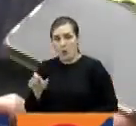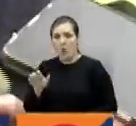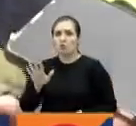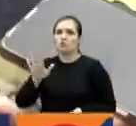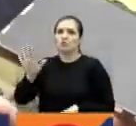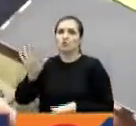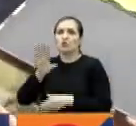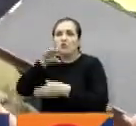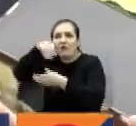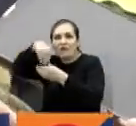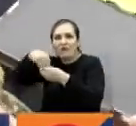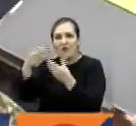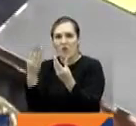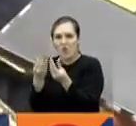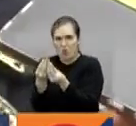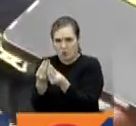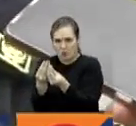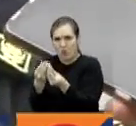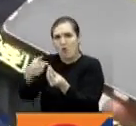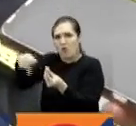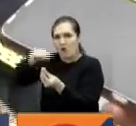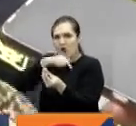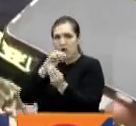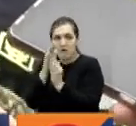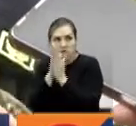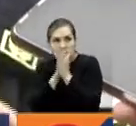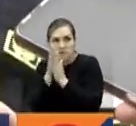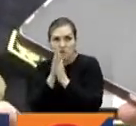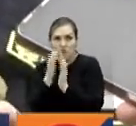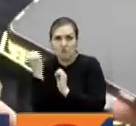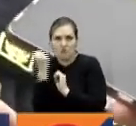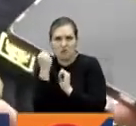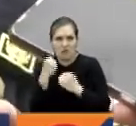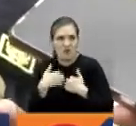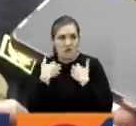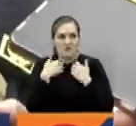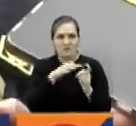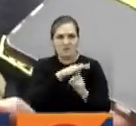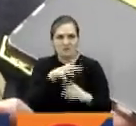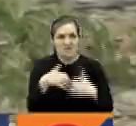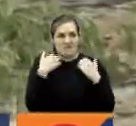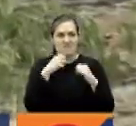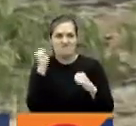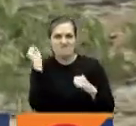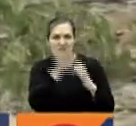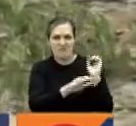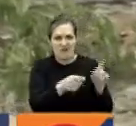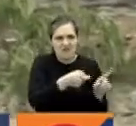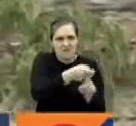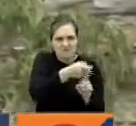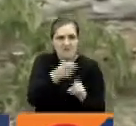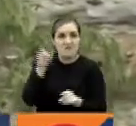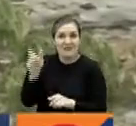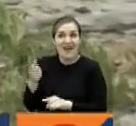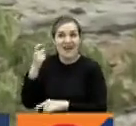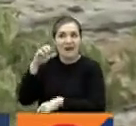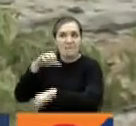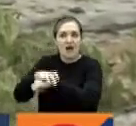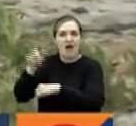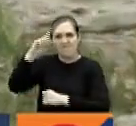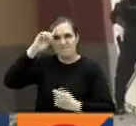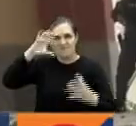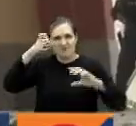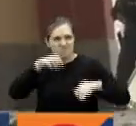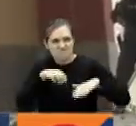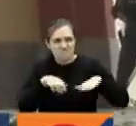es un bandido terrorista que venía el año anterior haciendo hostigamientos. Las autoridades ofrecieron más de 100